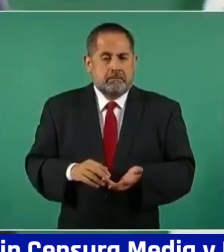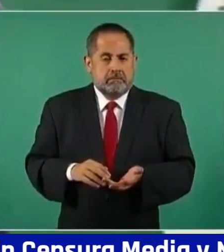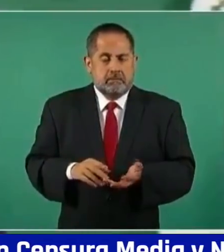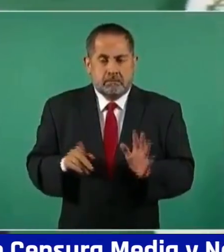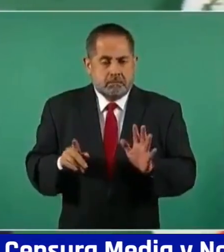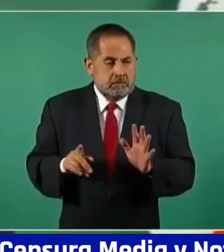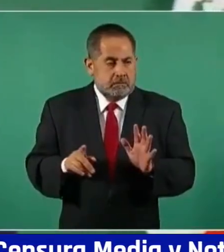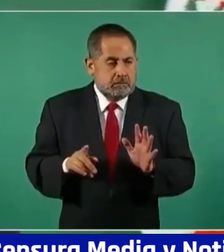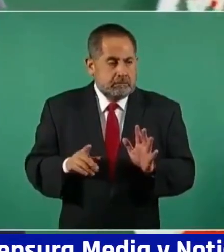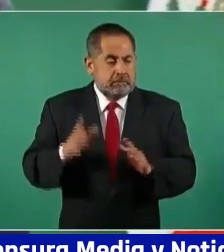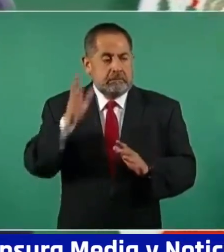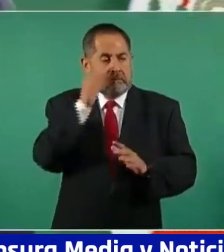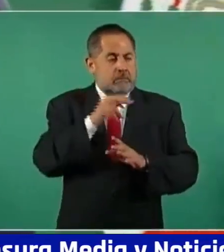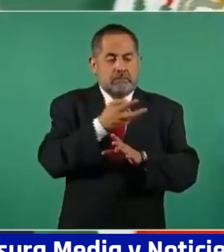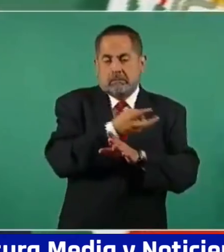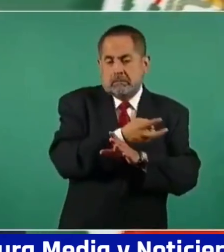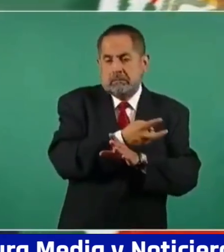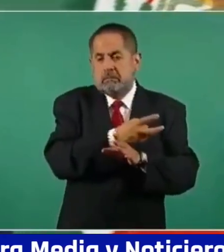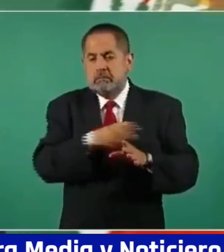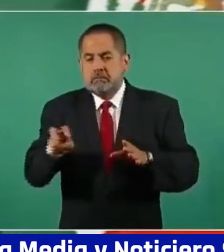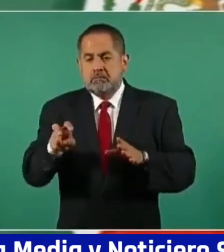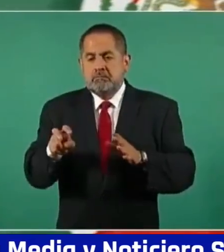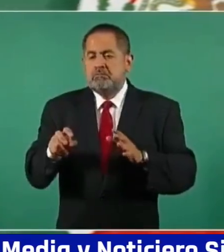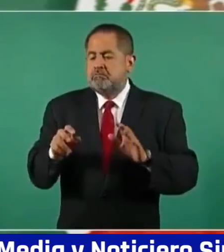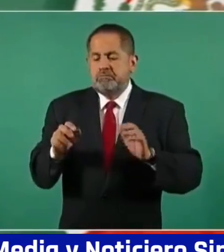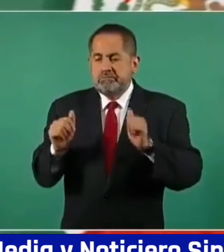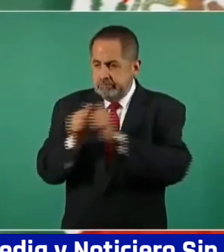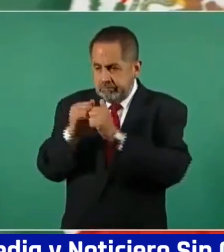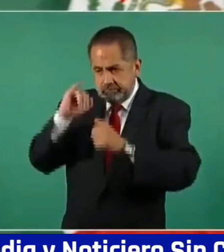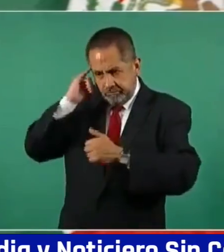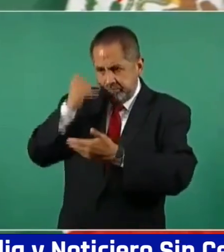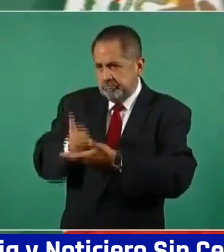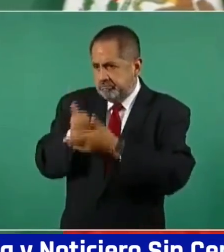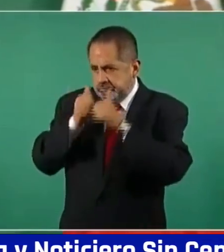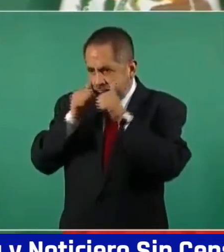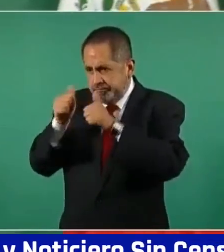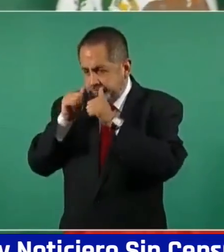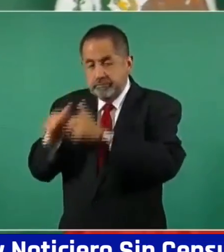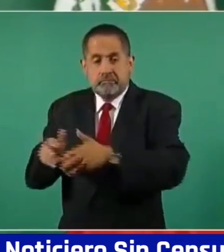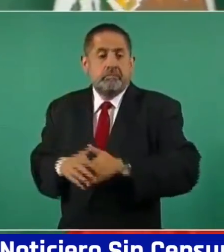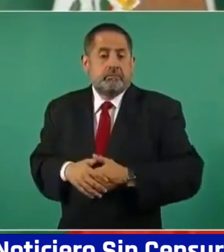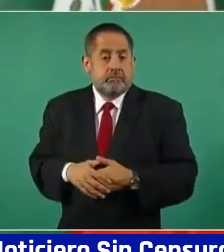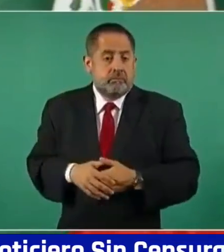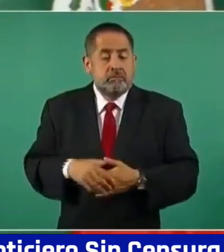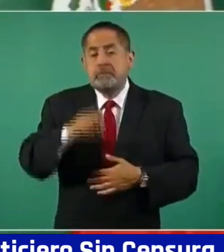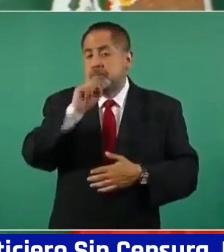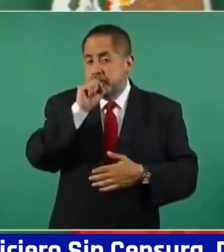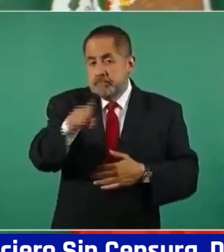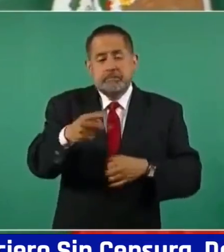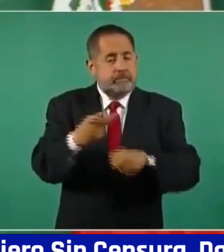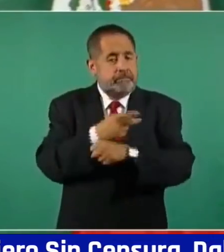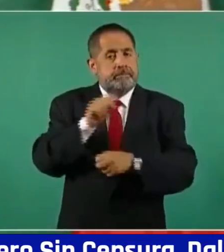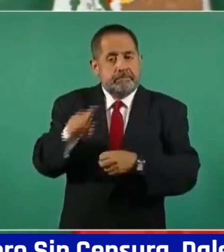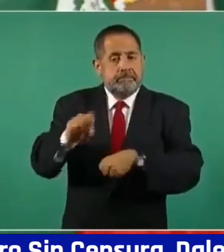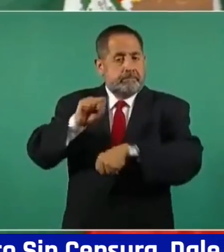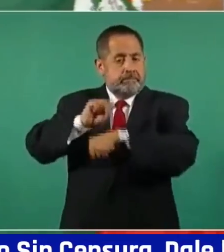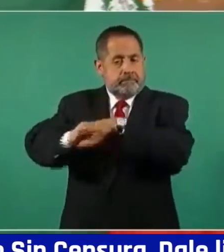tomó partido por los indígenas. Bueno, en El Salvador lo mismo.